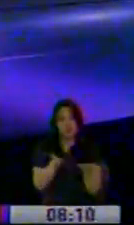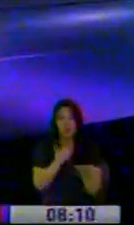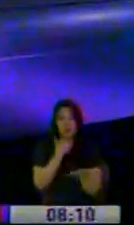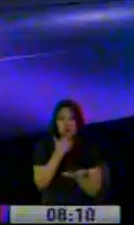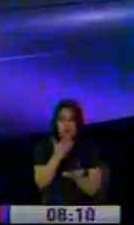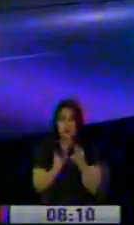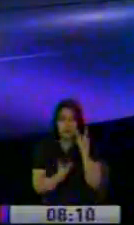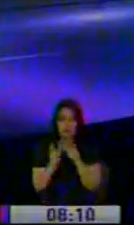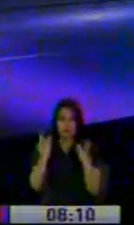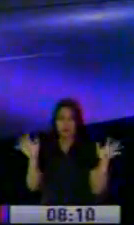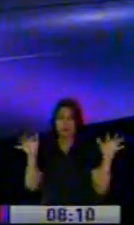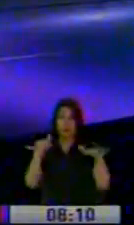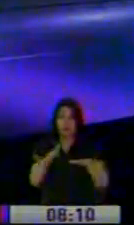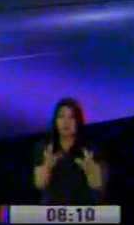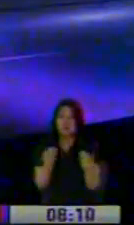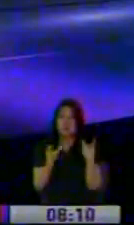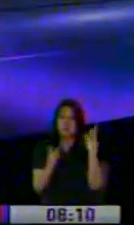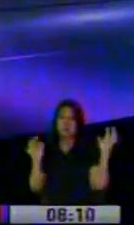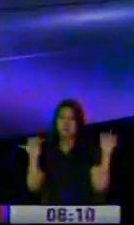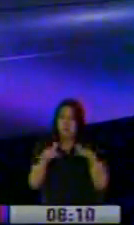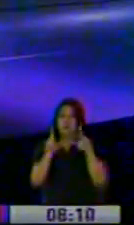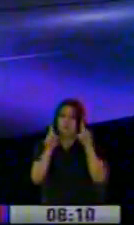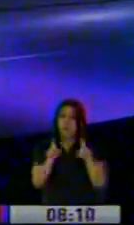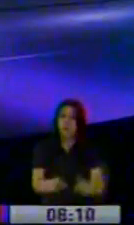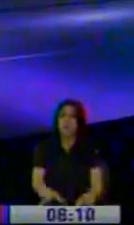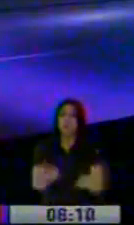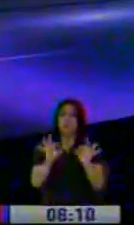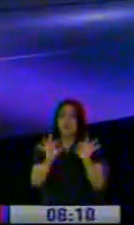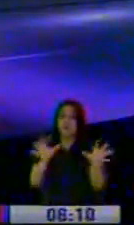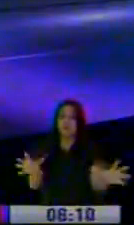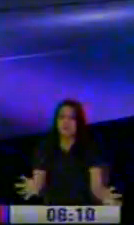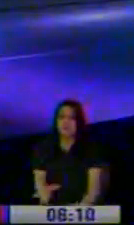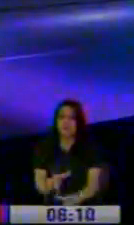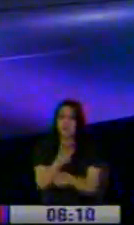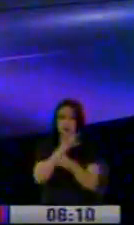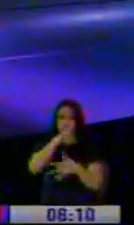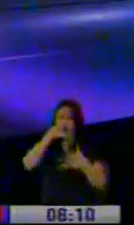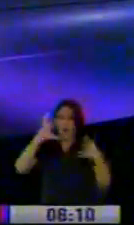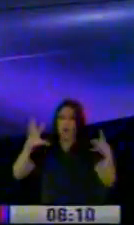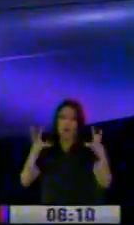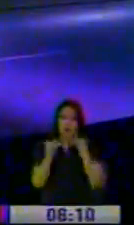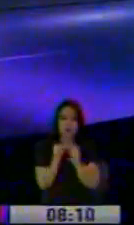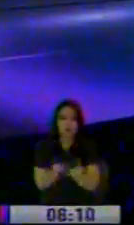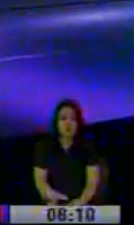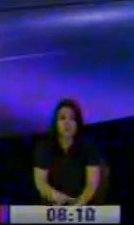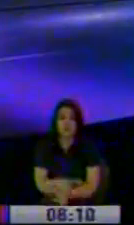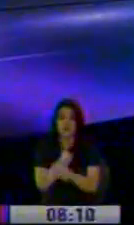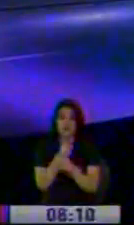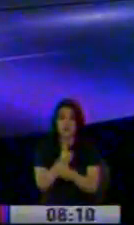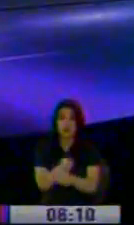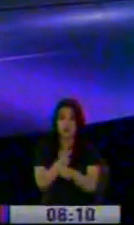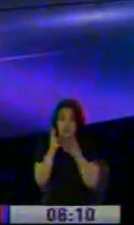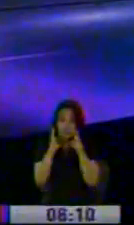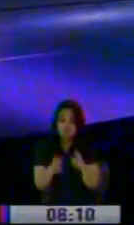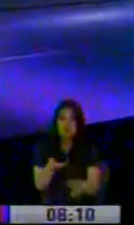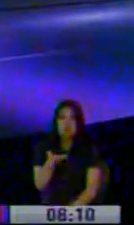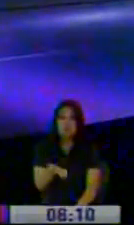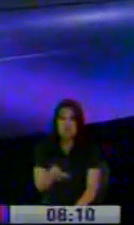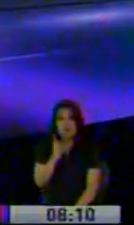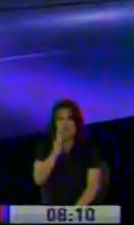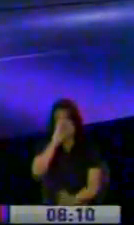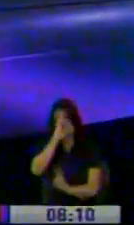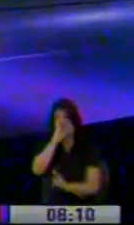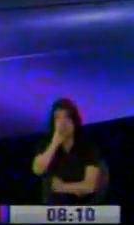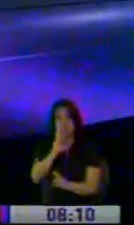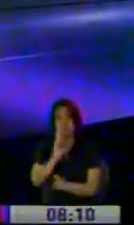hay gente de por medio, ciudadanos, hay que hacerlos bien. Hay que hacerlos con toda la delicadeza. Somos seres vivientes que merecemos el respeto y